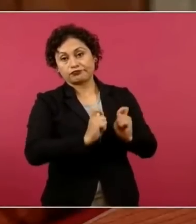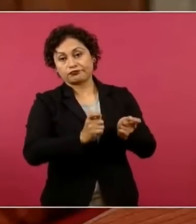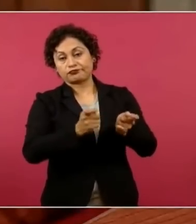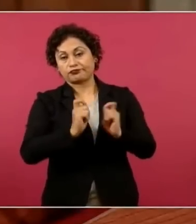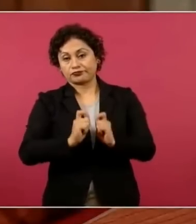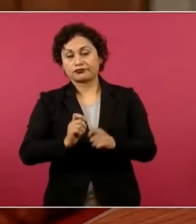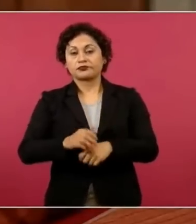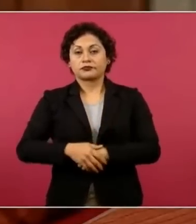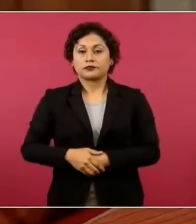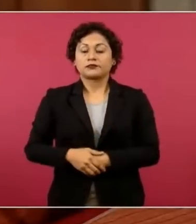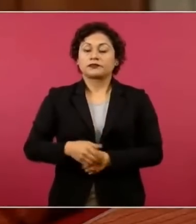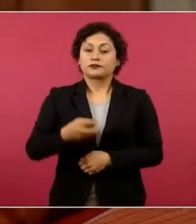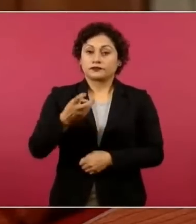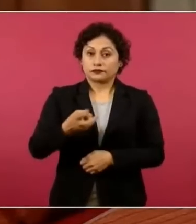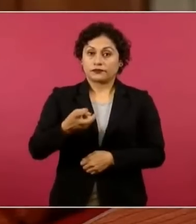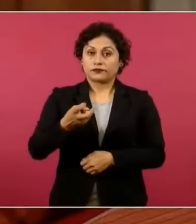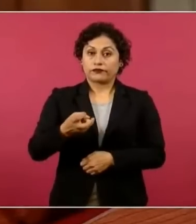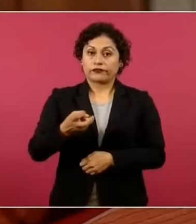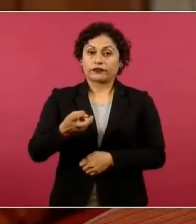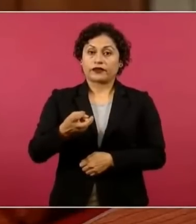el Producto Interno Bruto